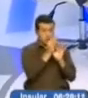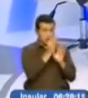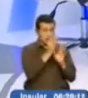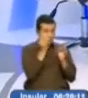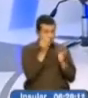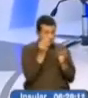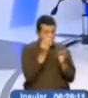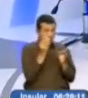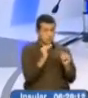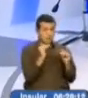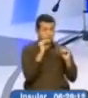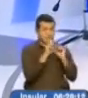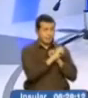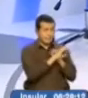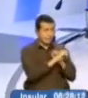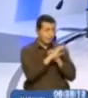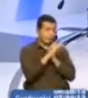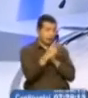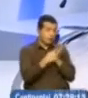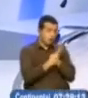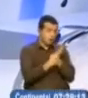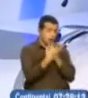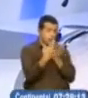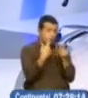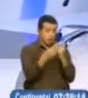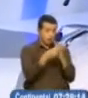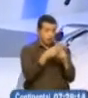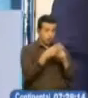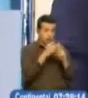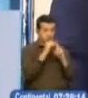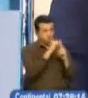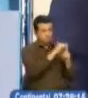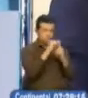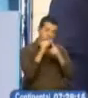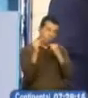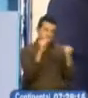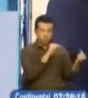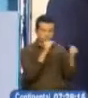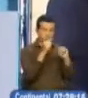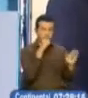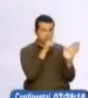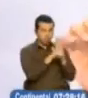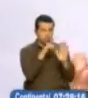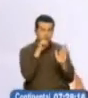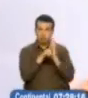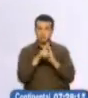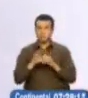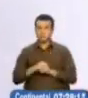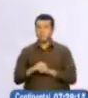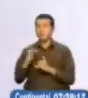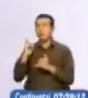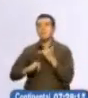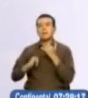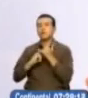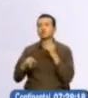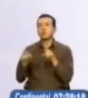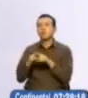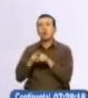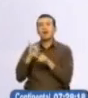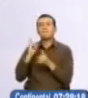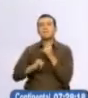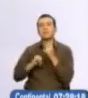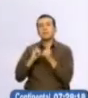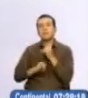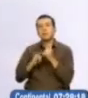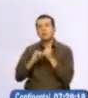a la campaña mediática en redes sociales de las descalificaciones y de las denuncias? hay un germen, como dice David, hay una